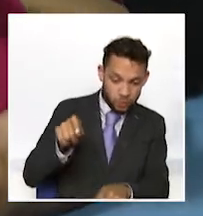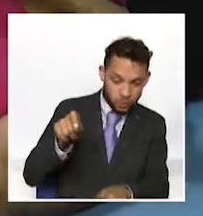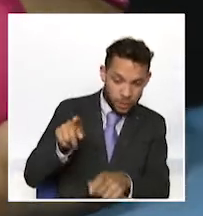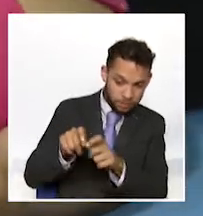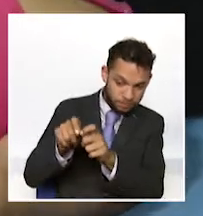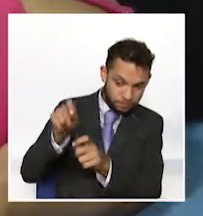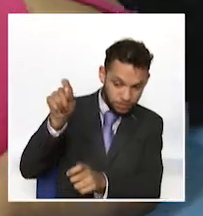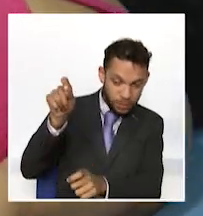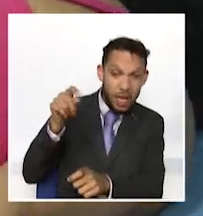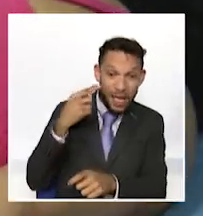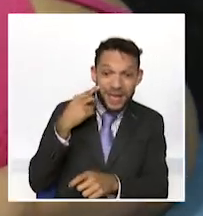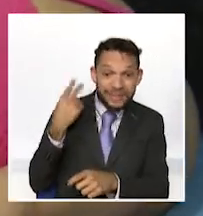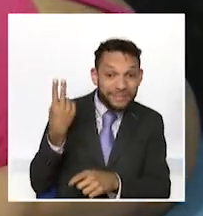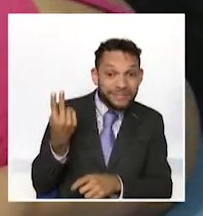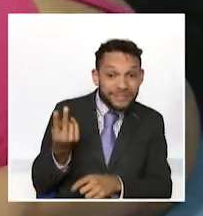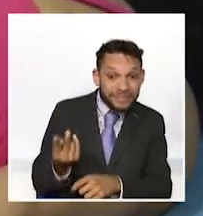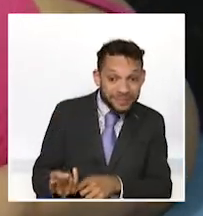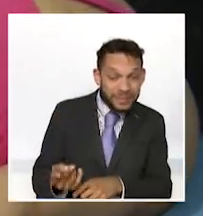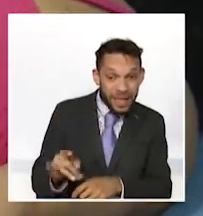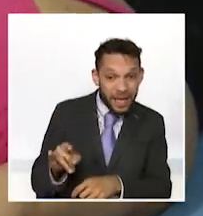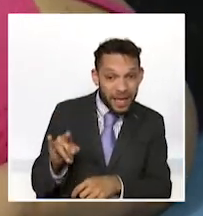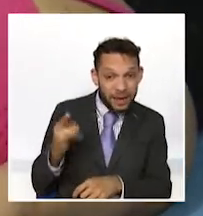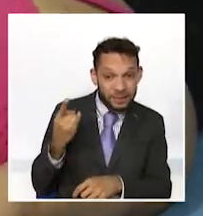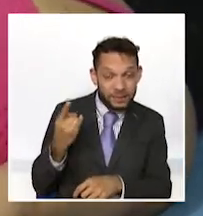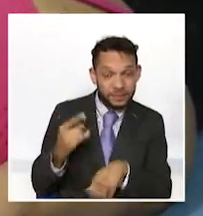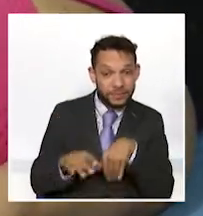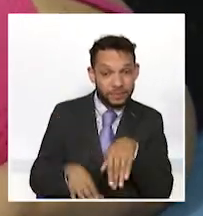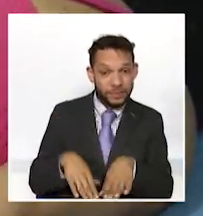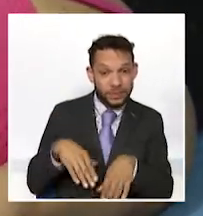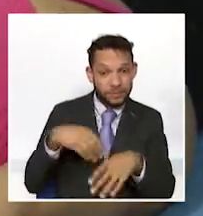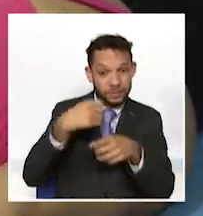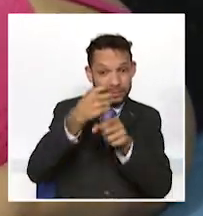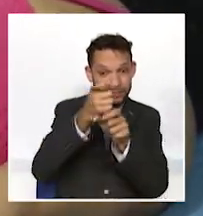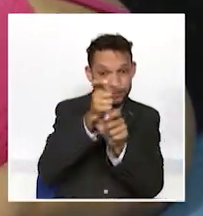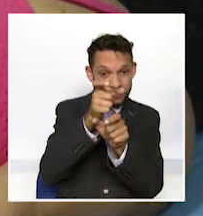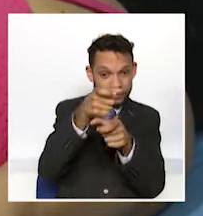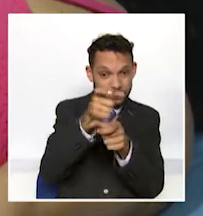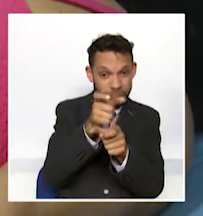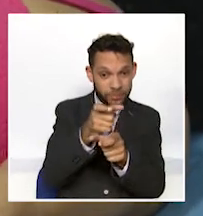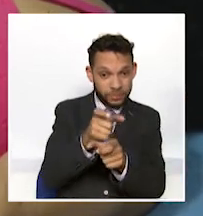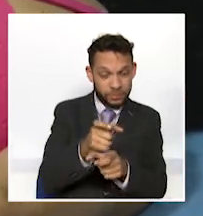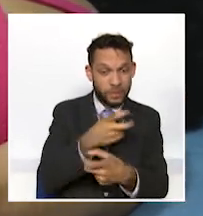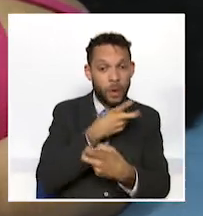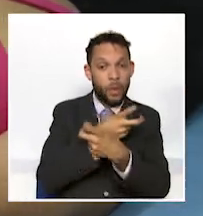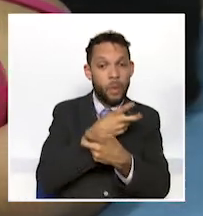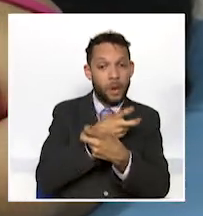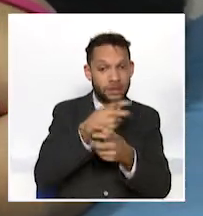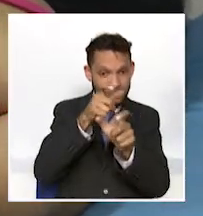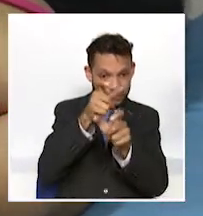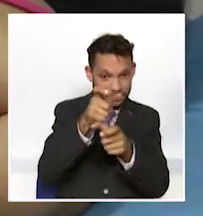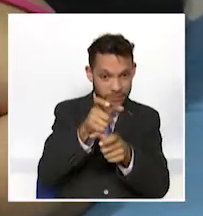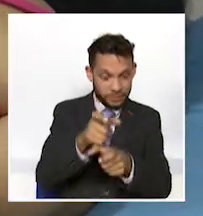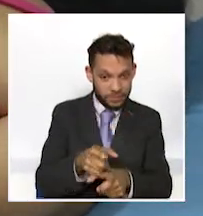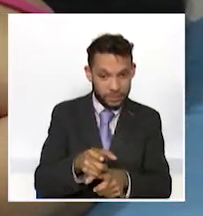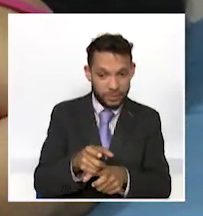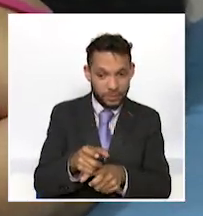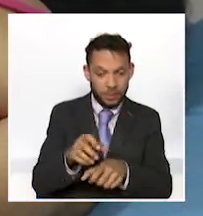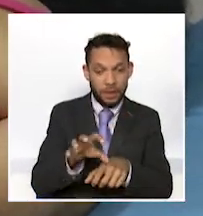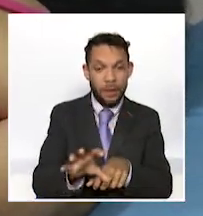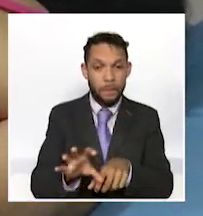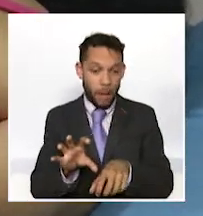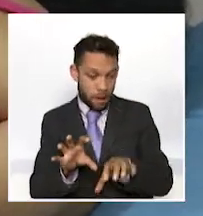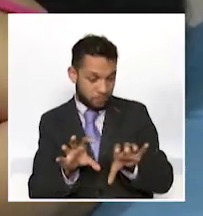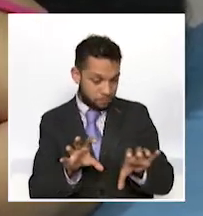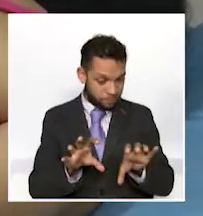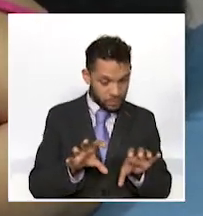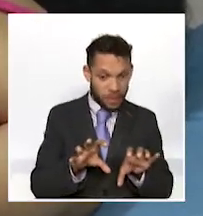observamos, exactamente, cuando hay escoliosis, a la columna estar desviada acá arriba, pues obviamente la cadera está ligada y me va a perder